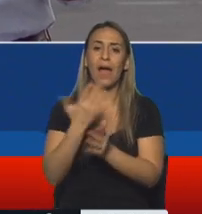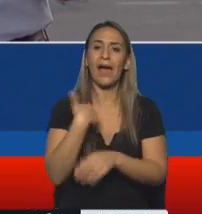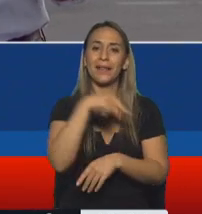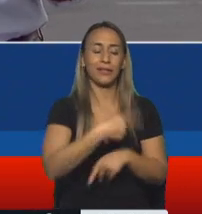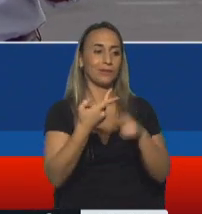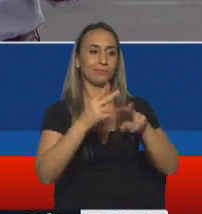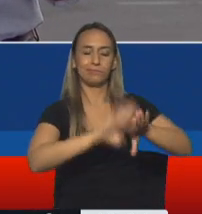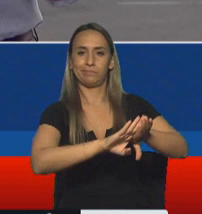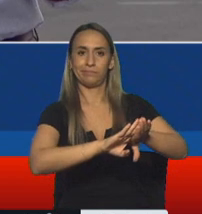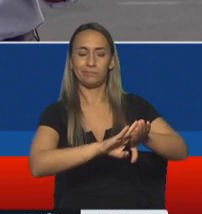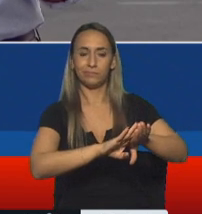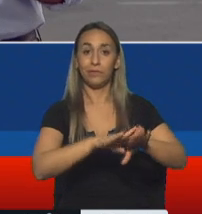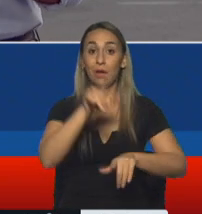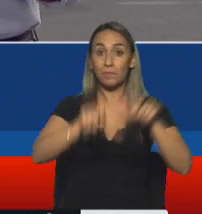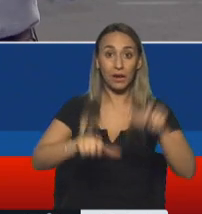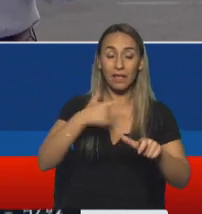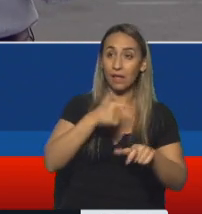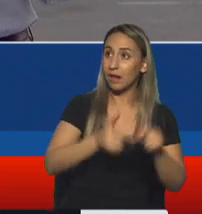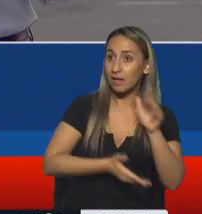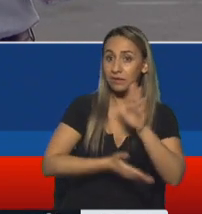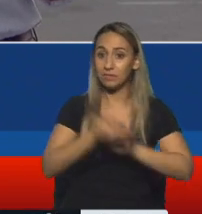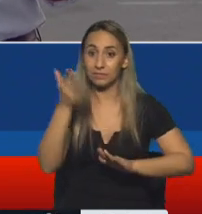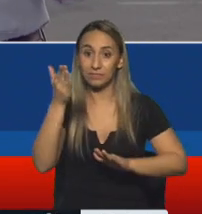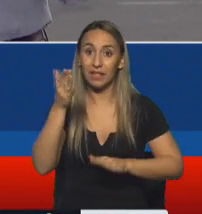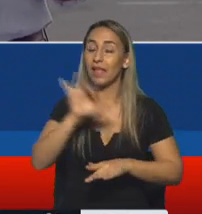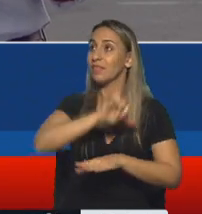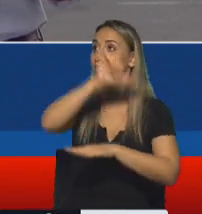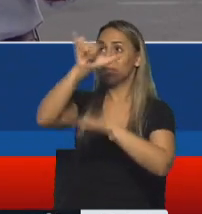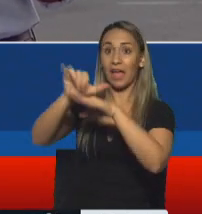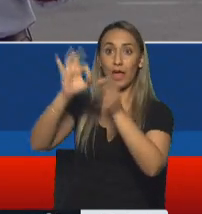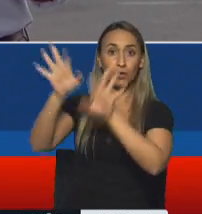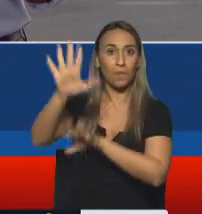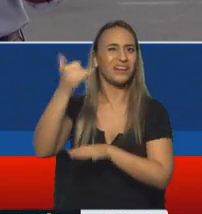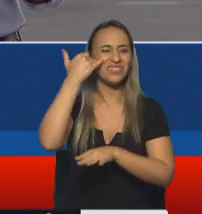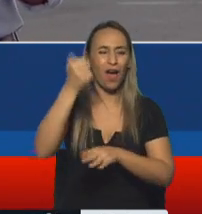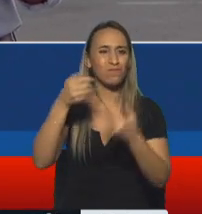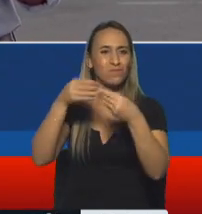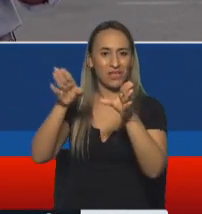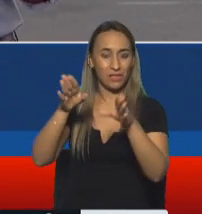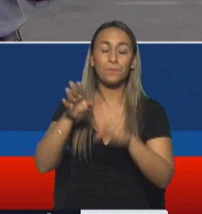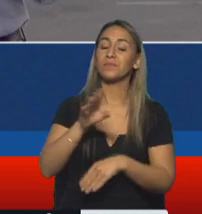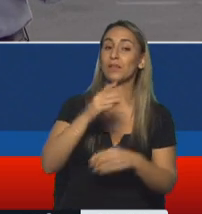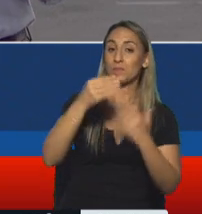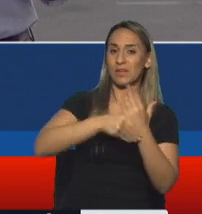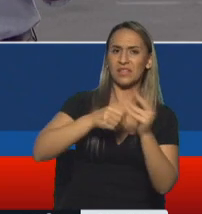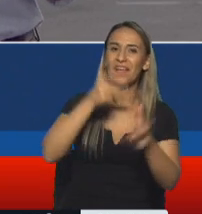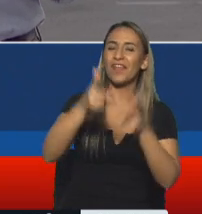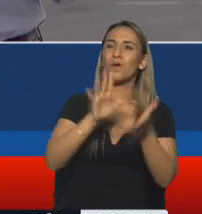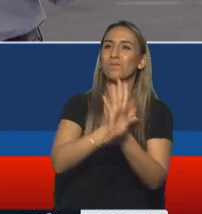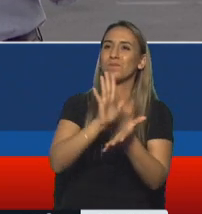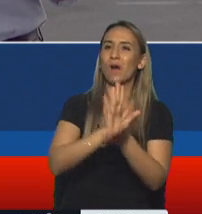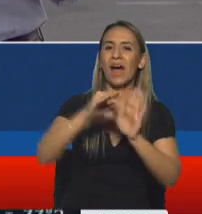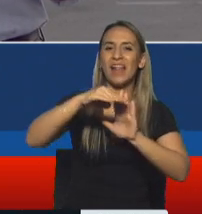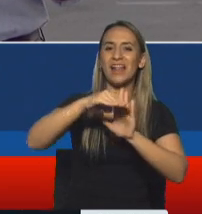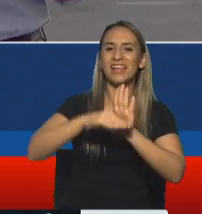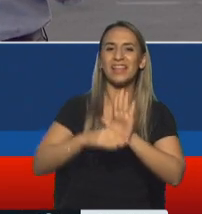los viajantes, para los viajeros que salgan desde nuestro país. La ministra habló de la lista blanca. Y además,